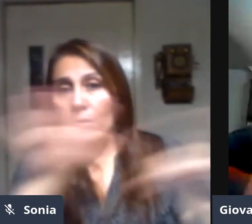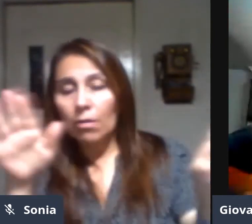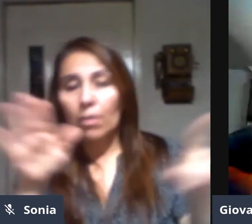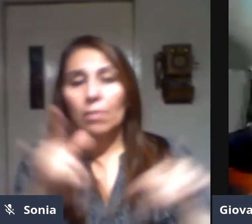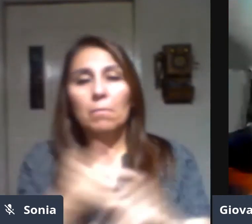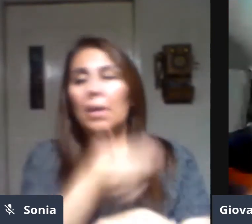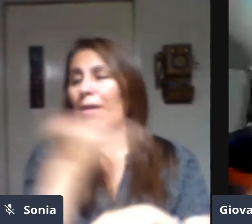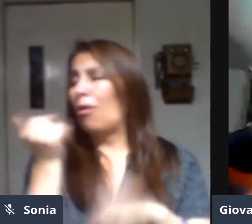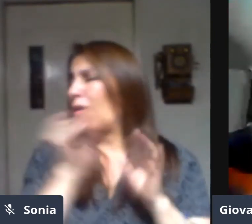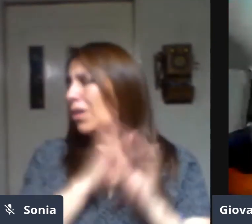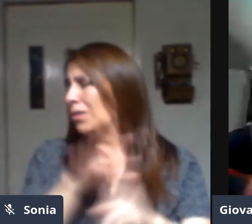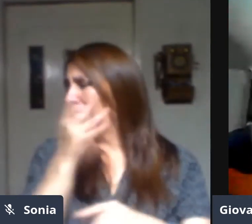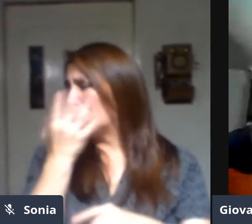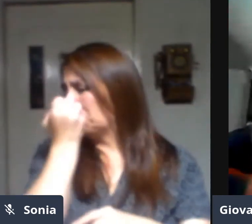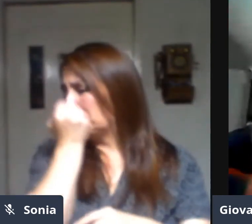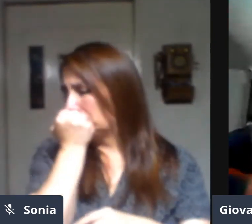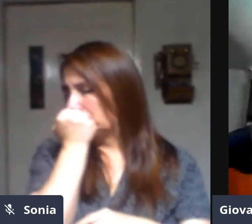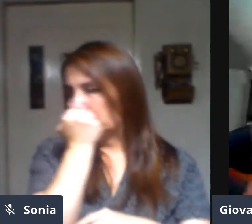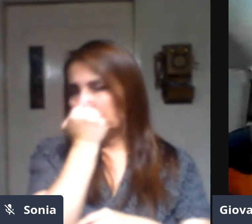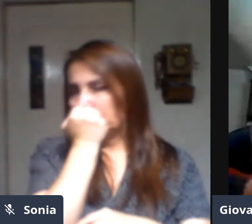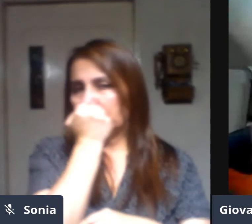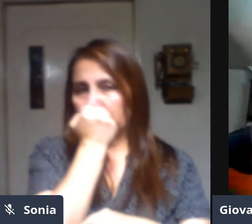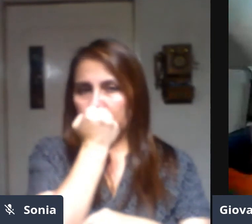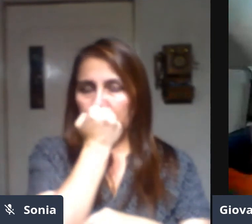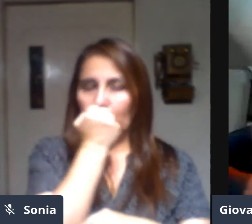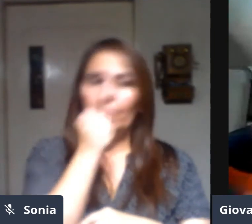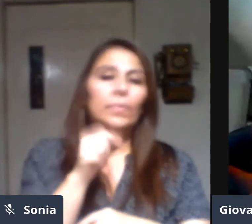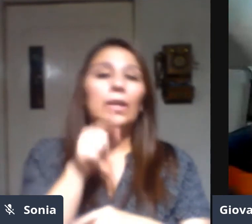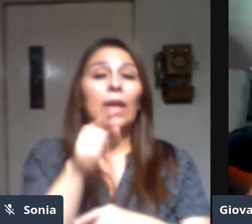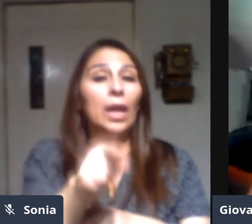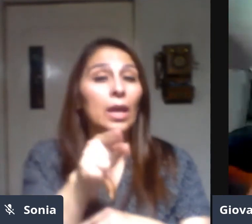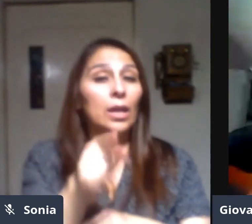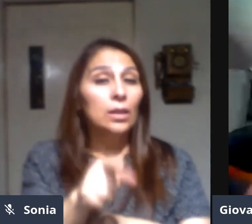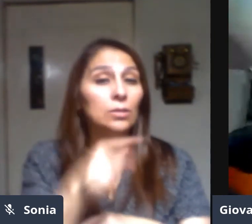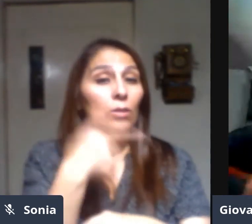callas y sus estrellas